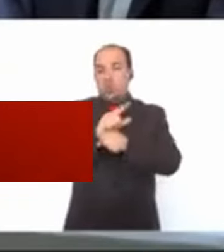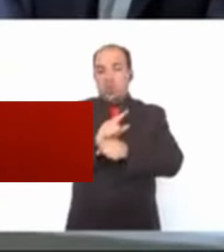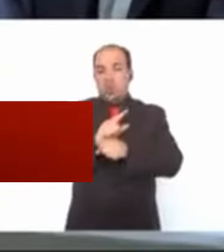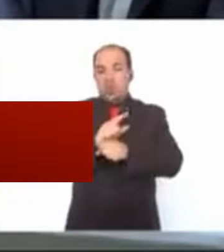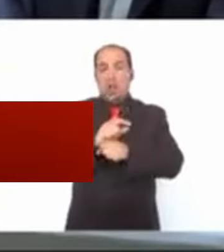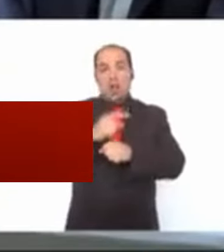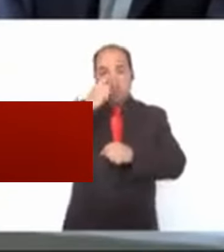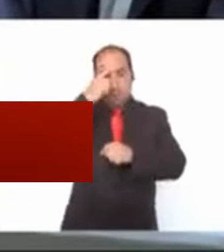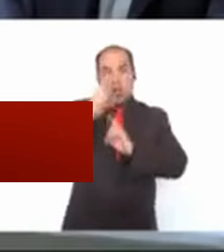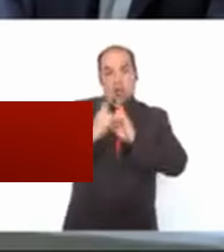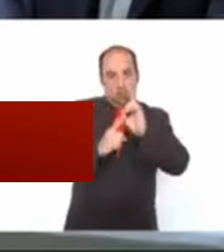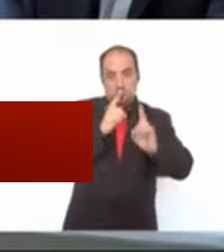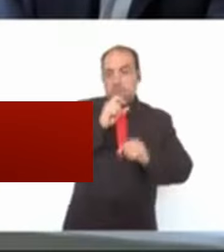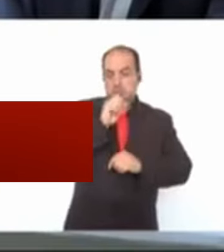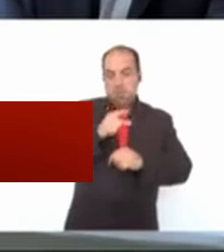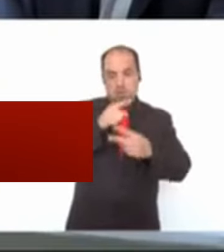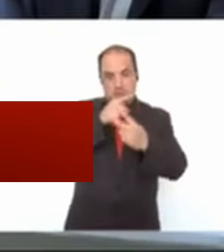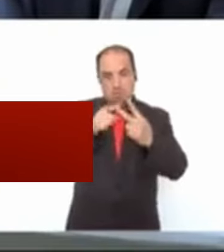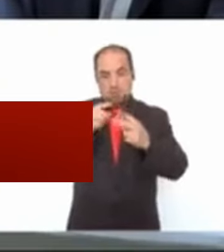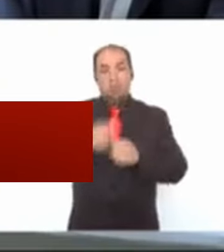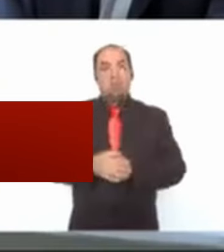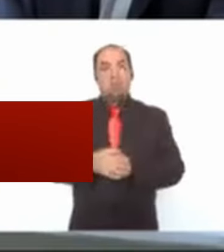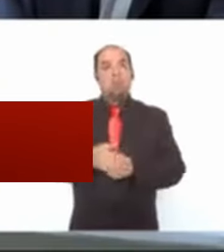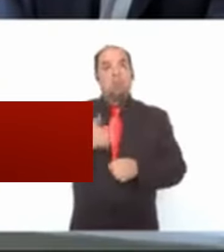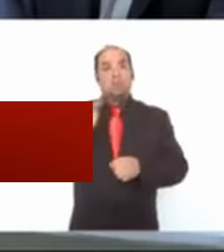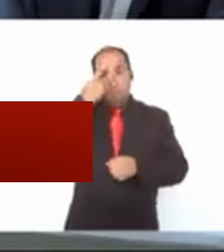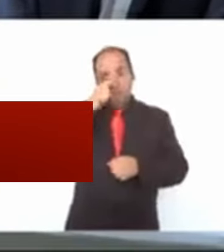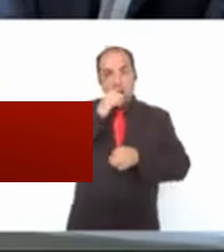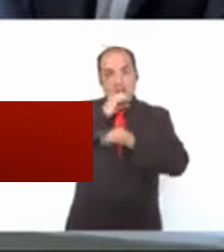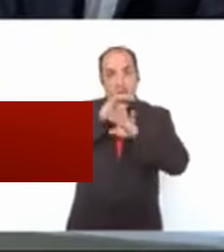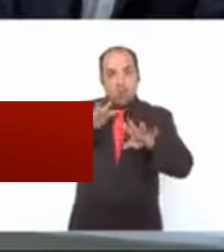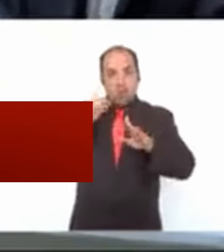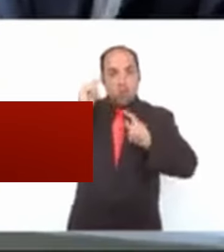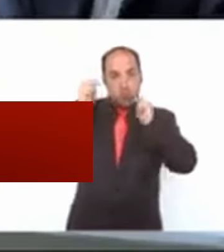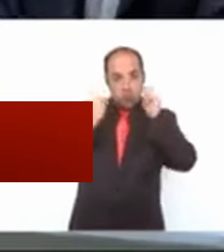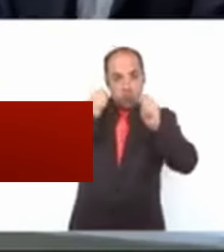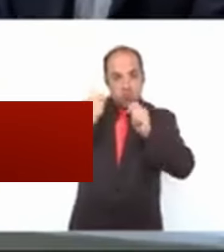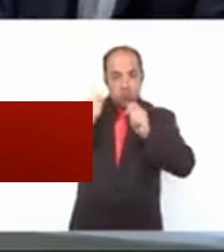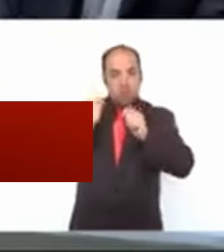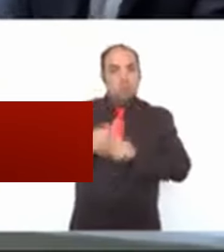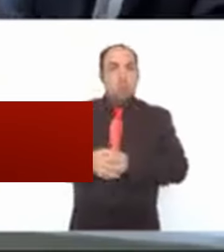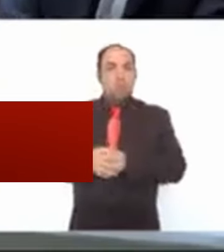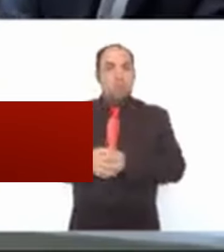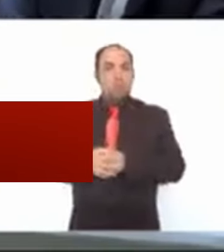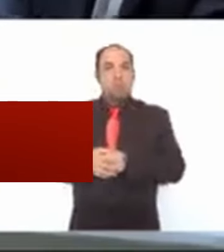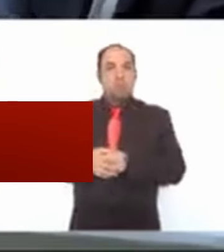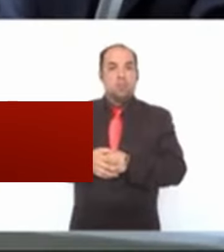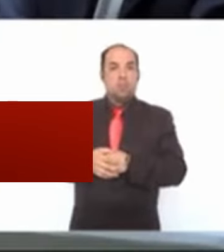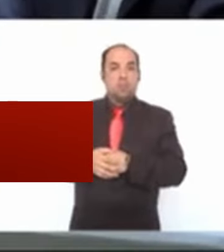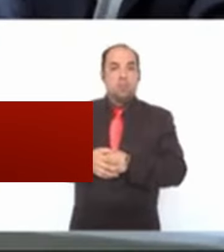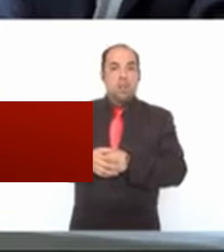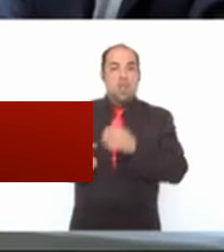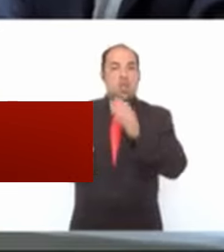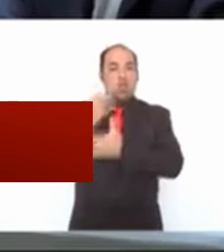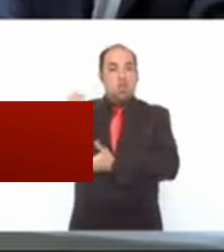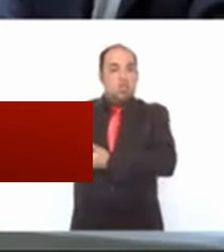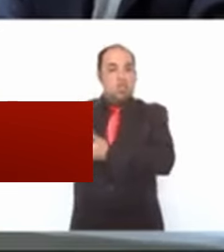y de deporte para promover el turismo y atraer, como decimos, pues